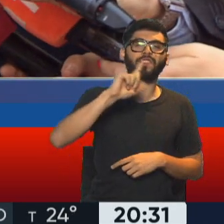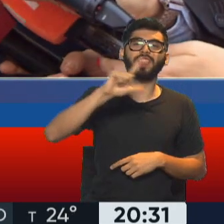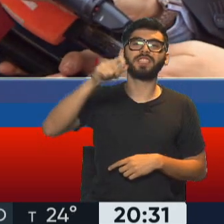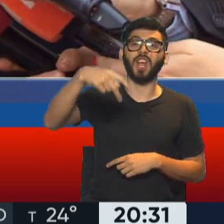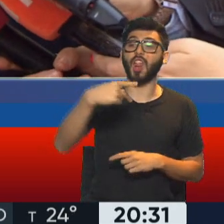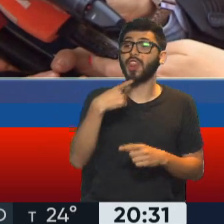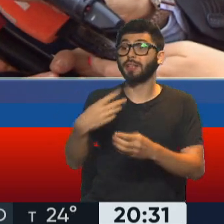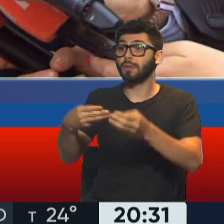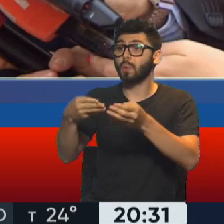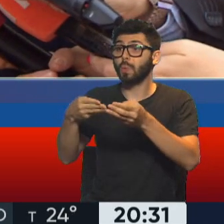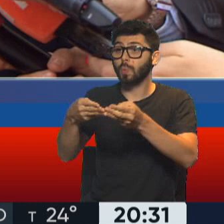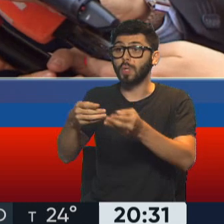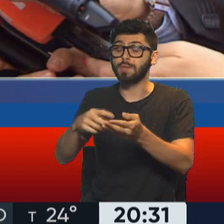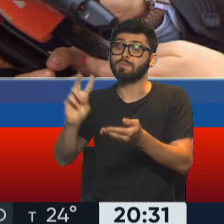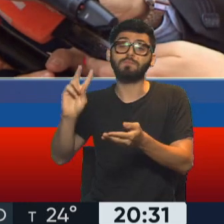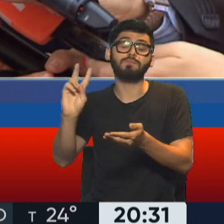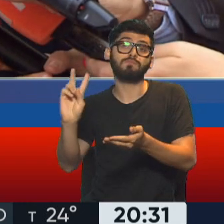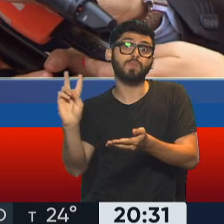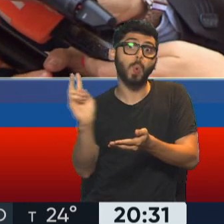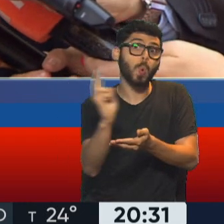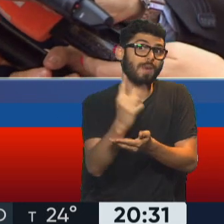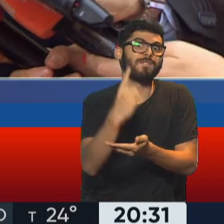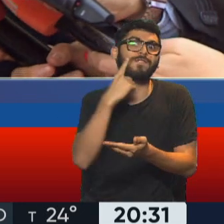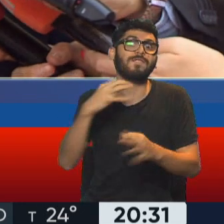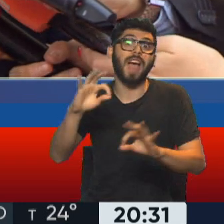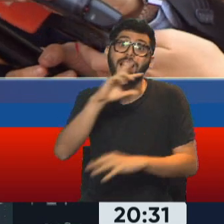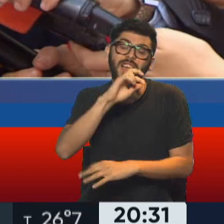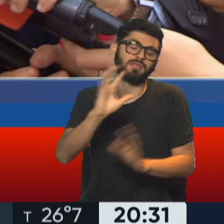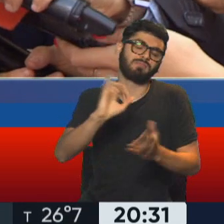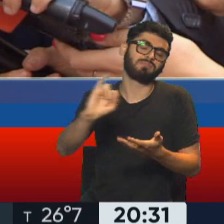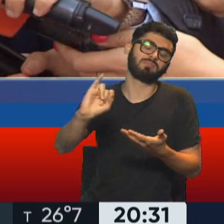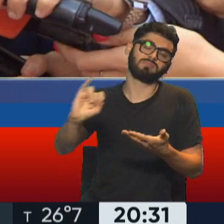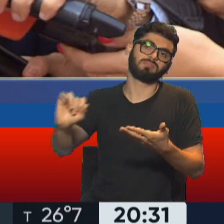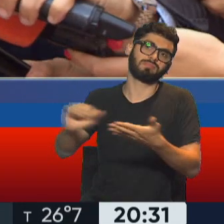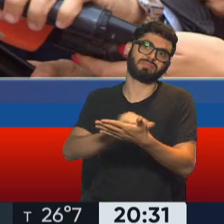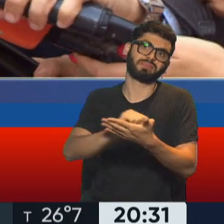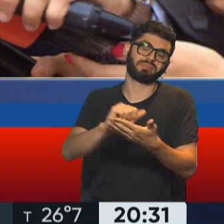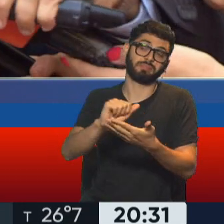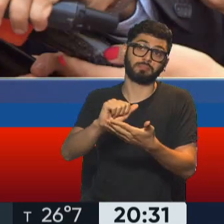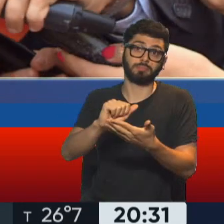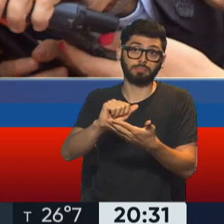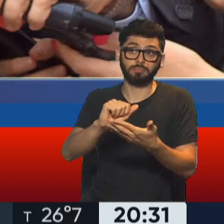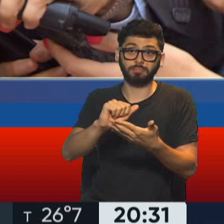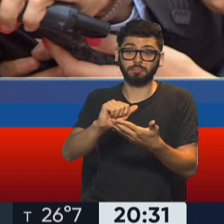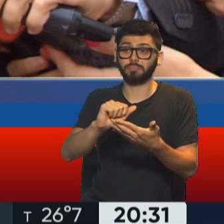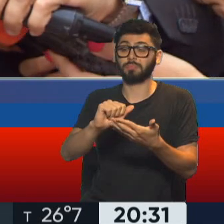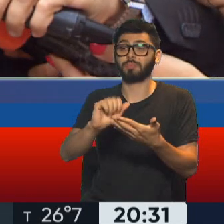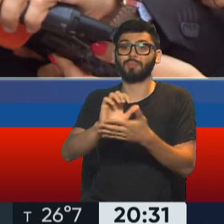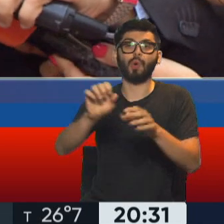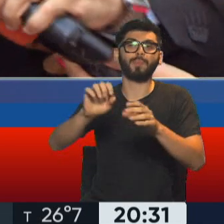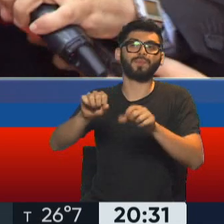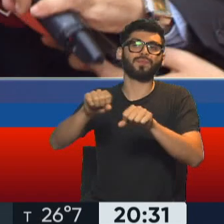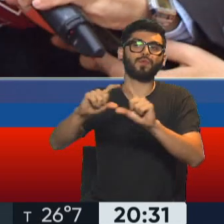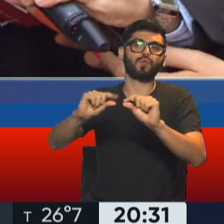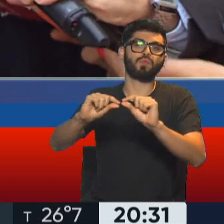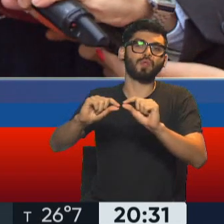había sobrevivientes de la tragedia de Lara San Juan. Al darse de baja, todo el material que estaba contenido ahí se